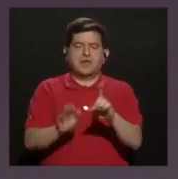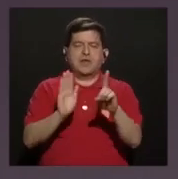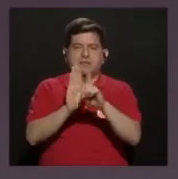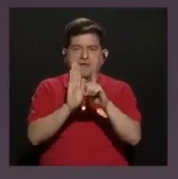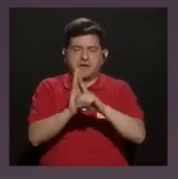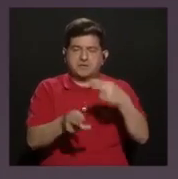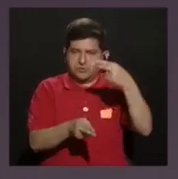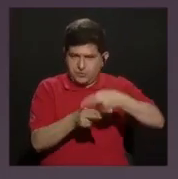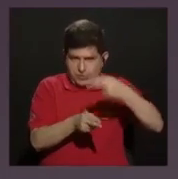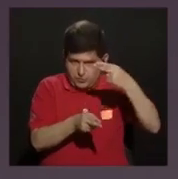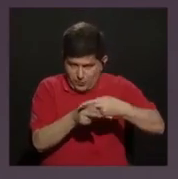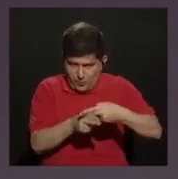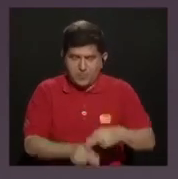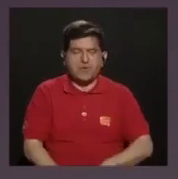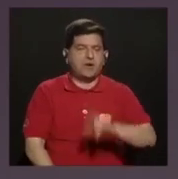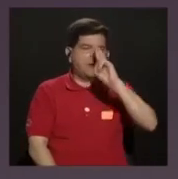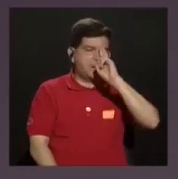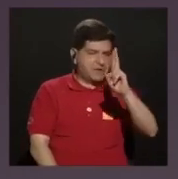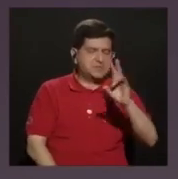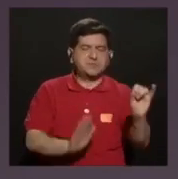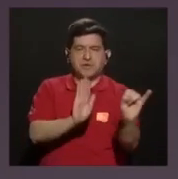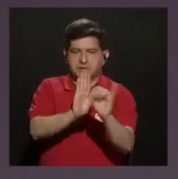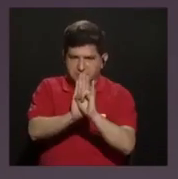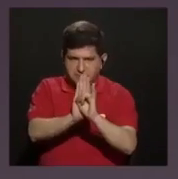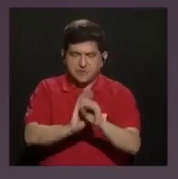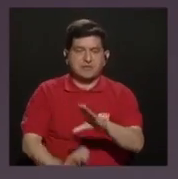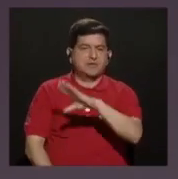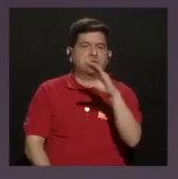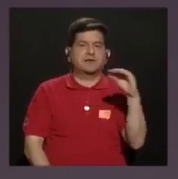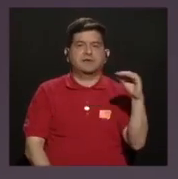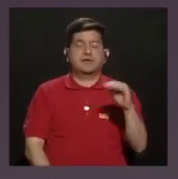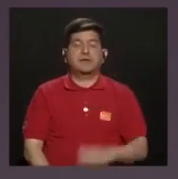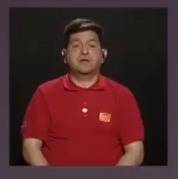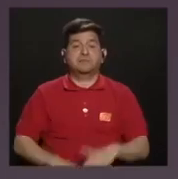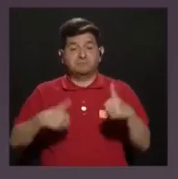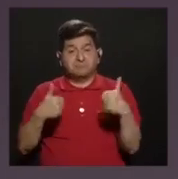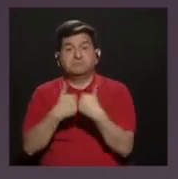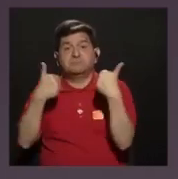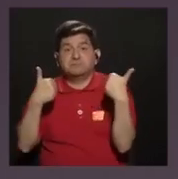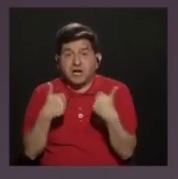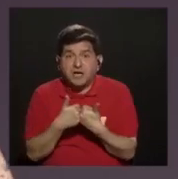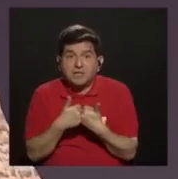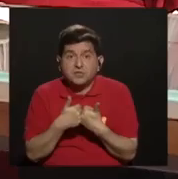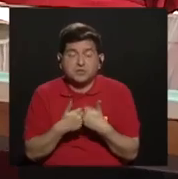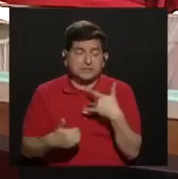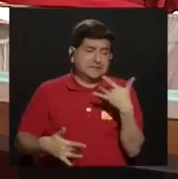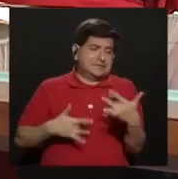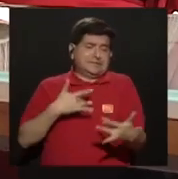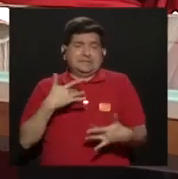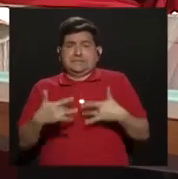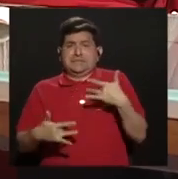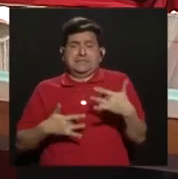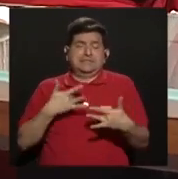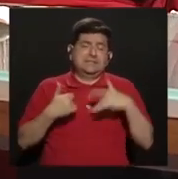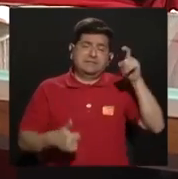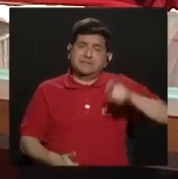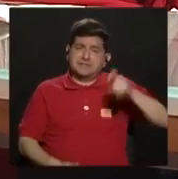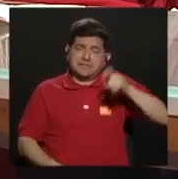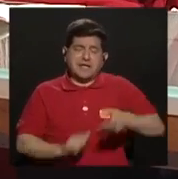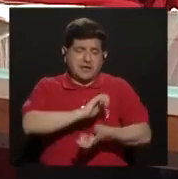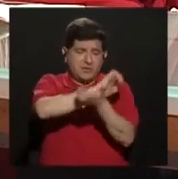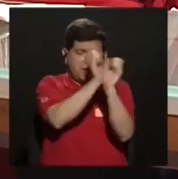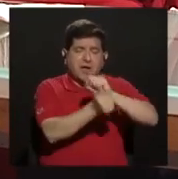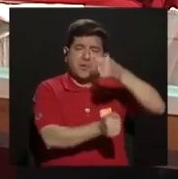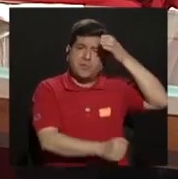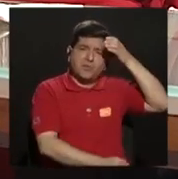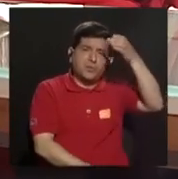nombre, el derecho a que se respete la identidad. Y pues bueno, los retos sería sensibilizar, ¿verdad? O sea, que haya un cambio